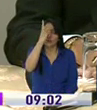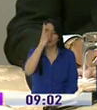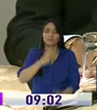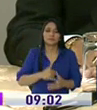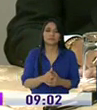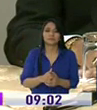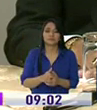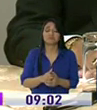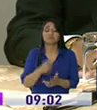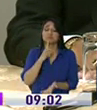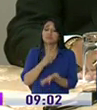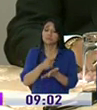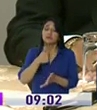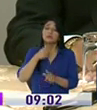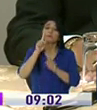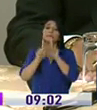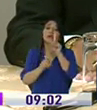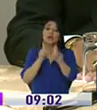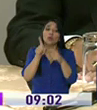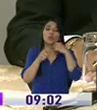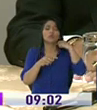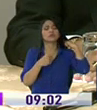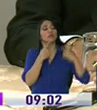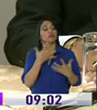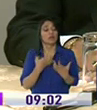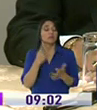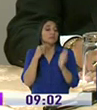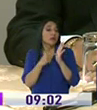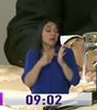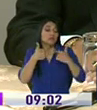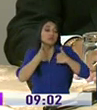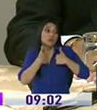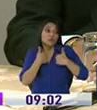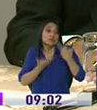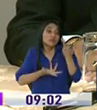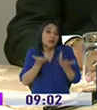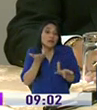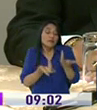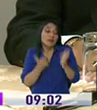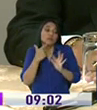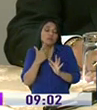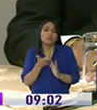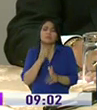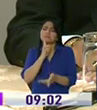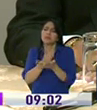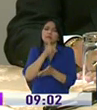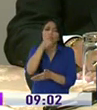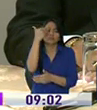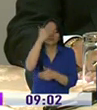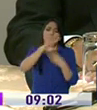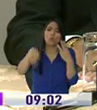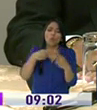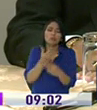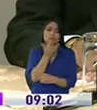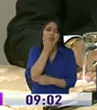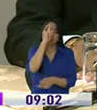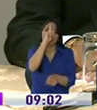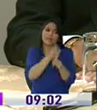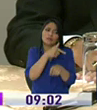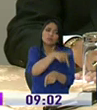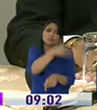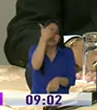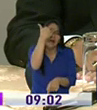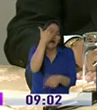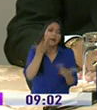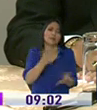Bueno, yo te hago una pregunta. Yo creo que esto es cierto. ¿Y si yo...? Va a afectar a todo el mundo, esto va a estar en todos los medios, va a ser